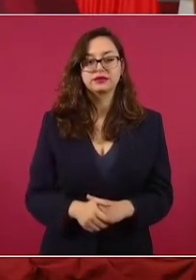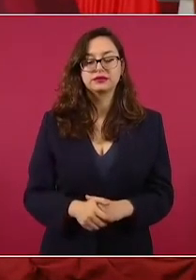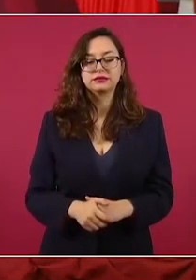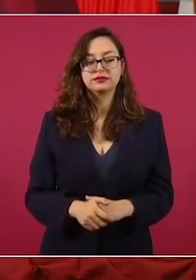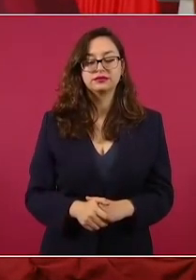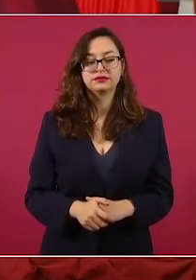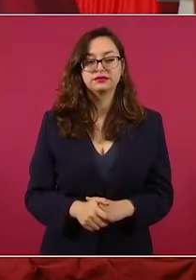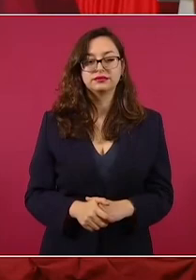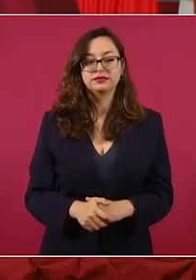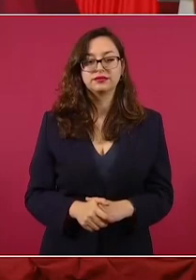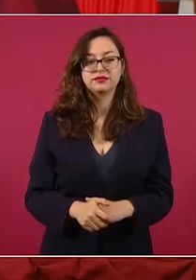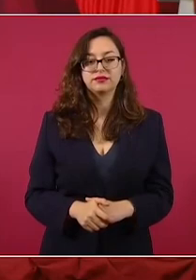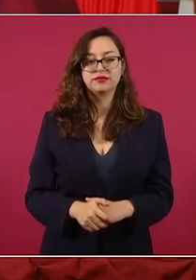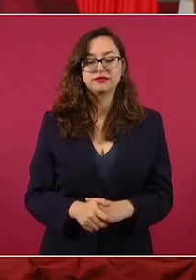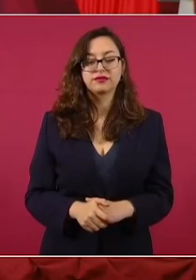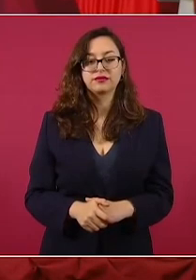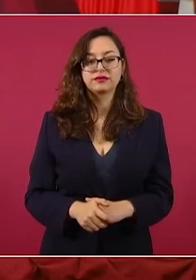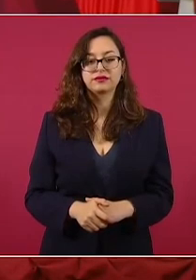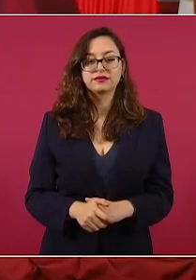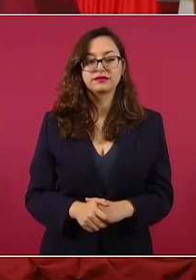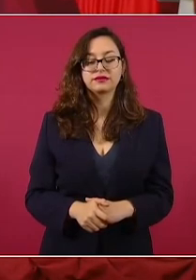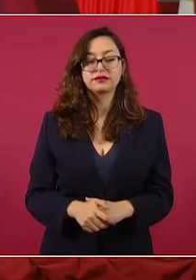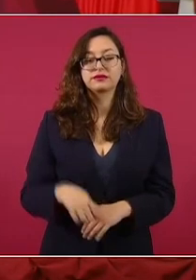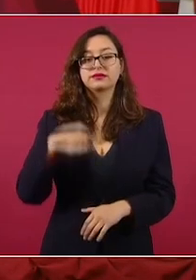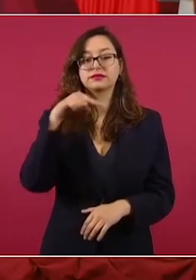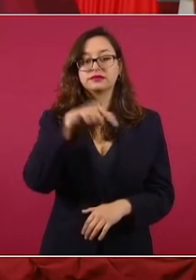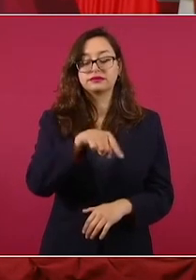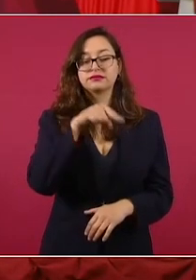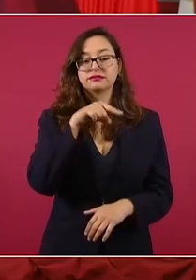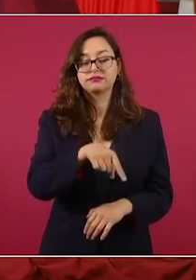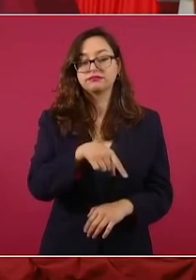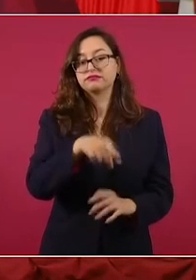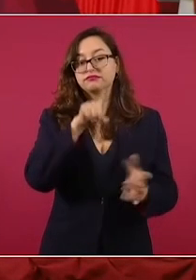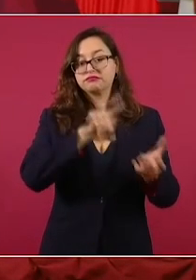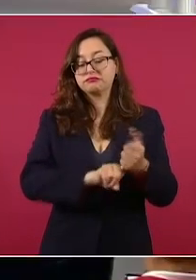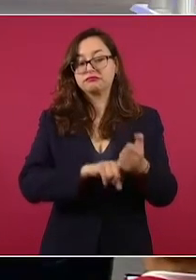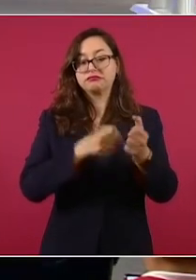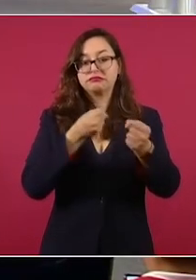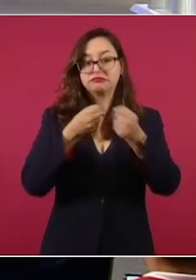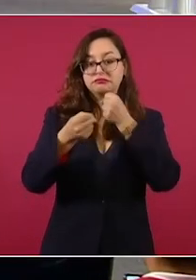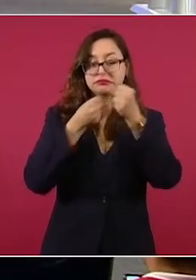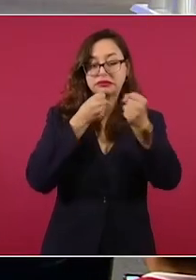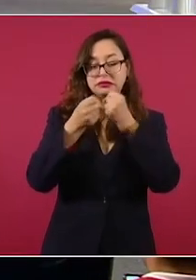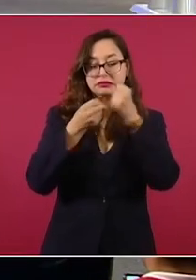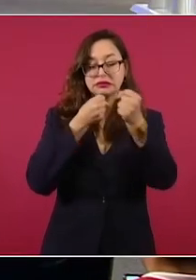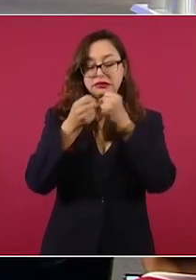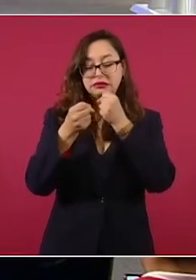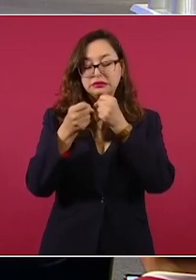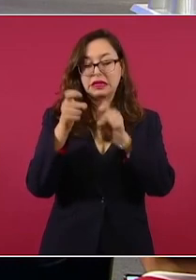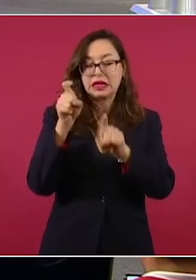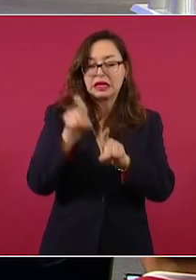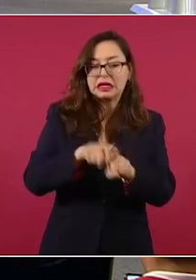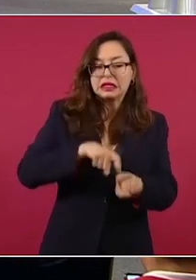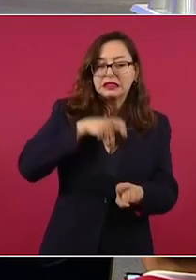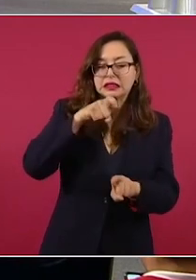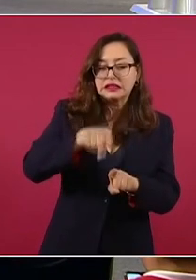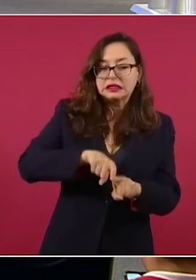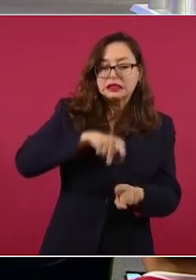es de los críticos del periodismo, pero críticos del periodismo